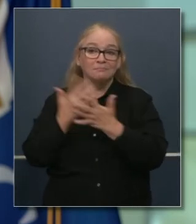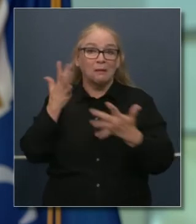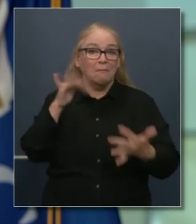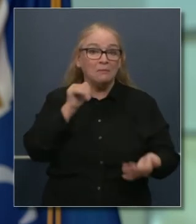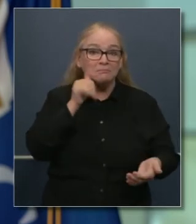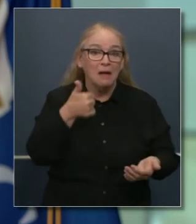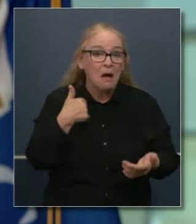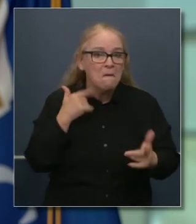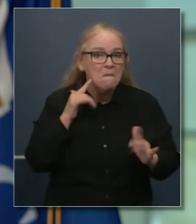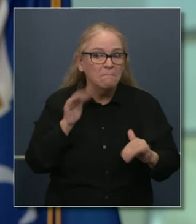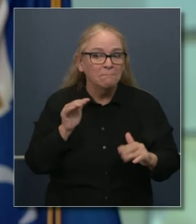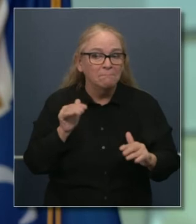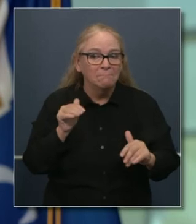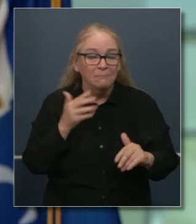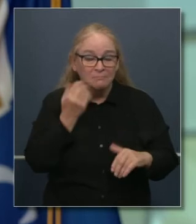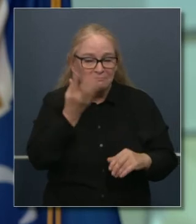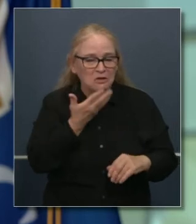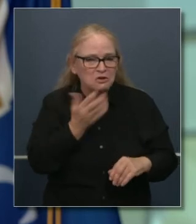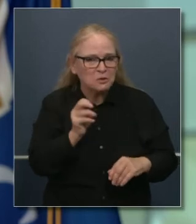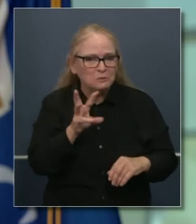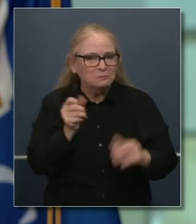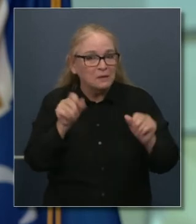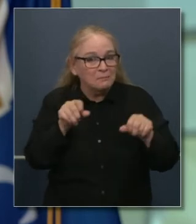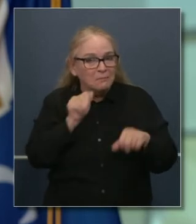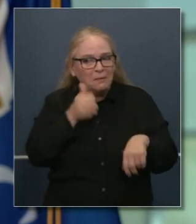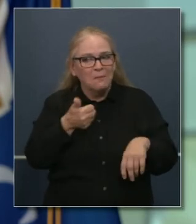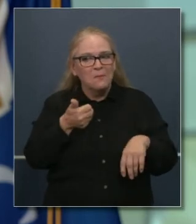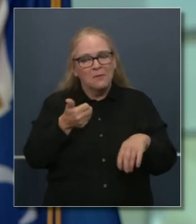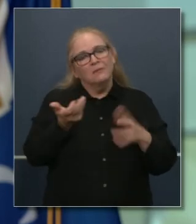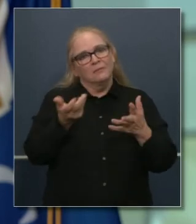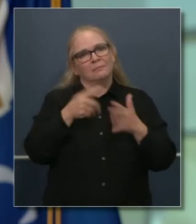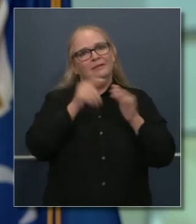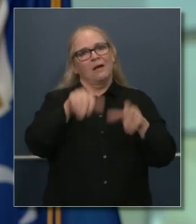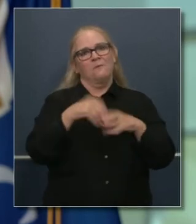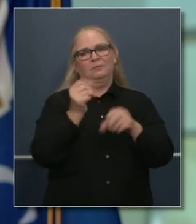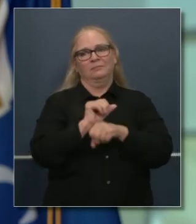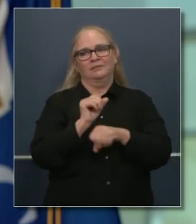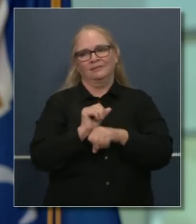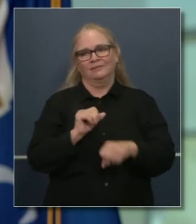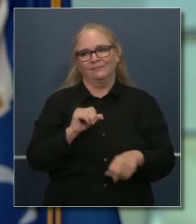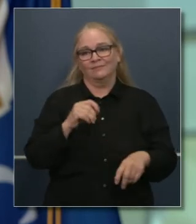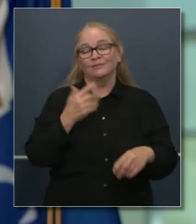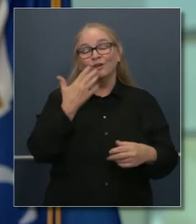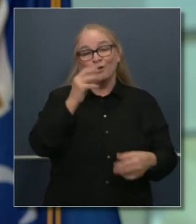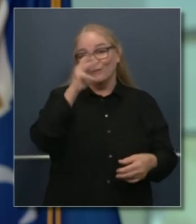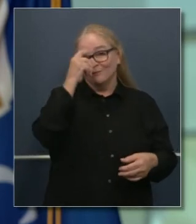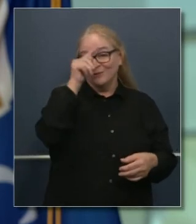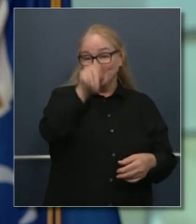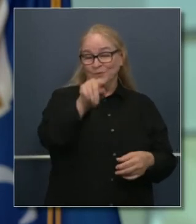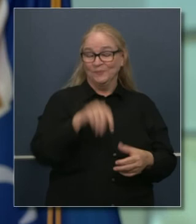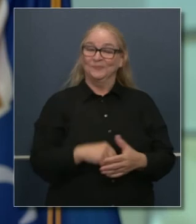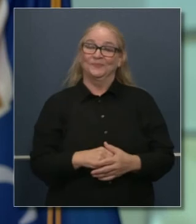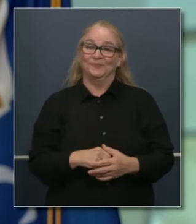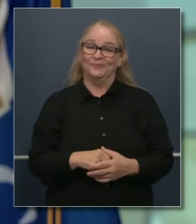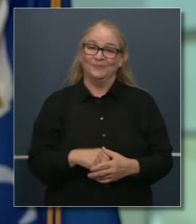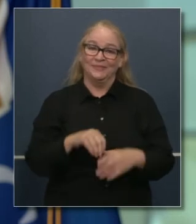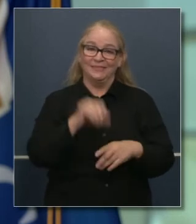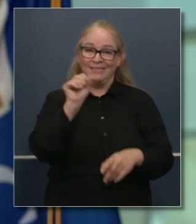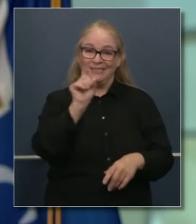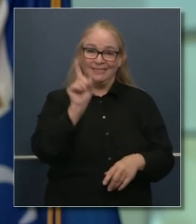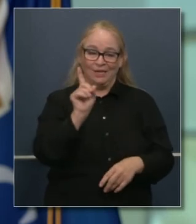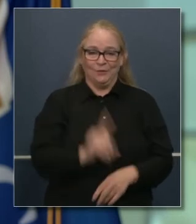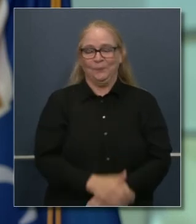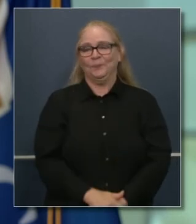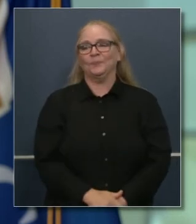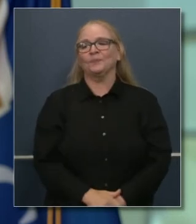que esa es buena noticia desde la perspectiva del condado de hecho me parece extraordinaria buena noticia hablando no